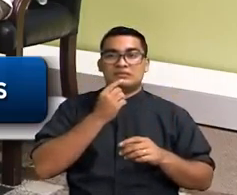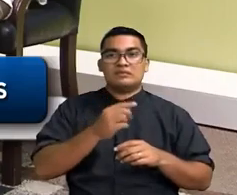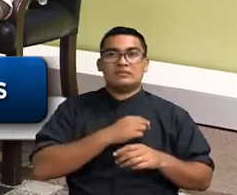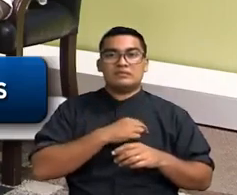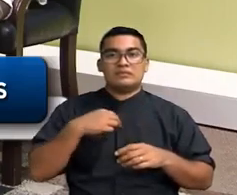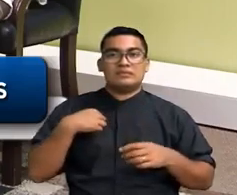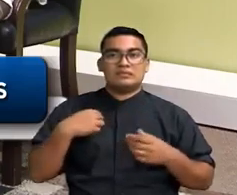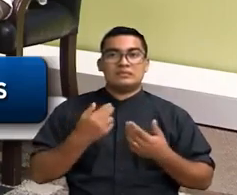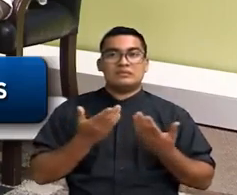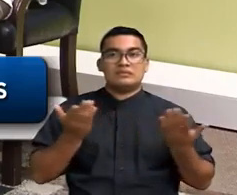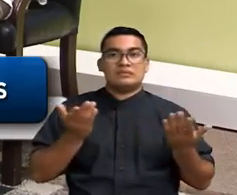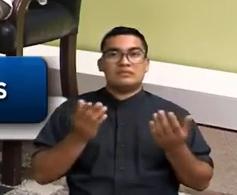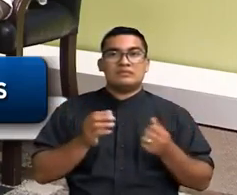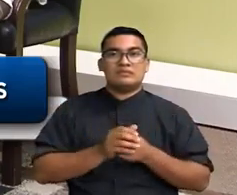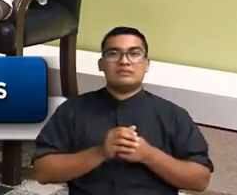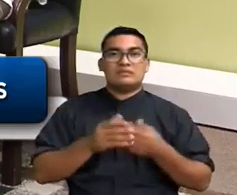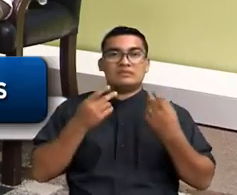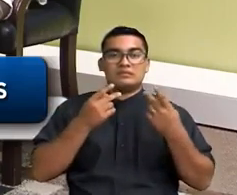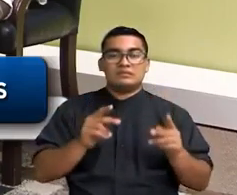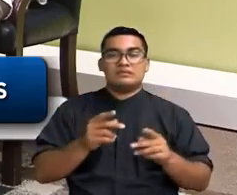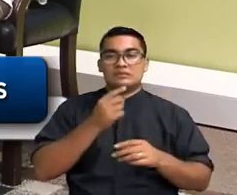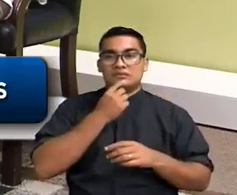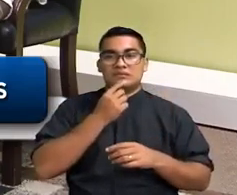pero nuestros centros, pues,